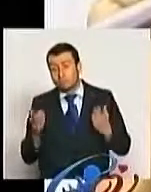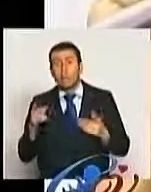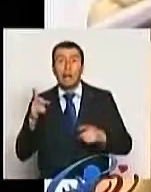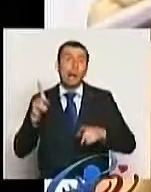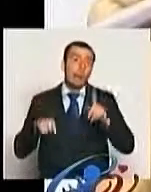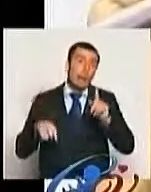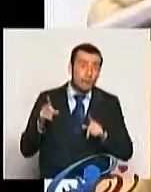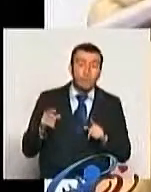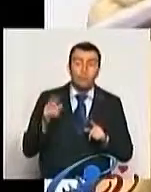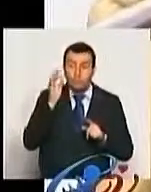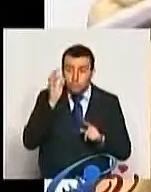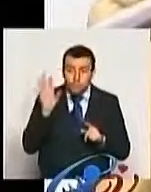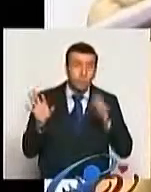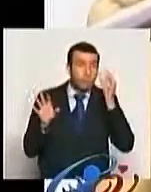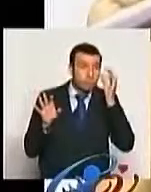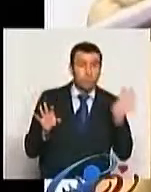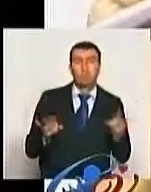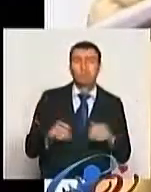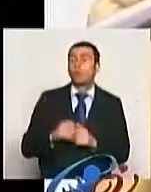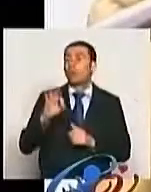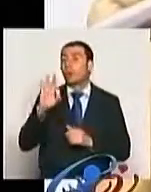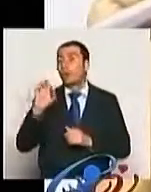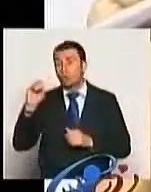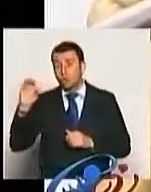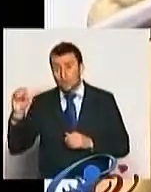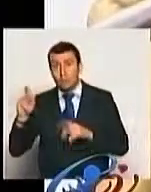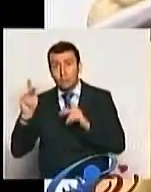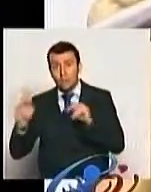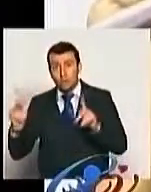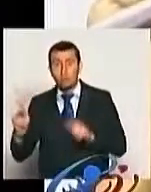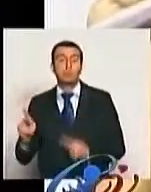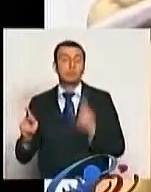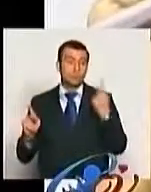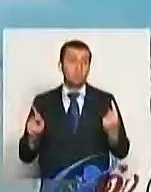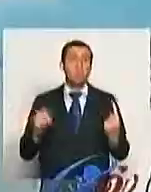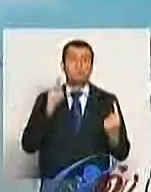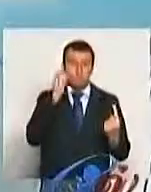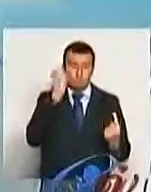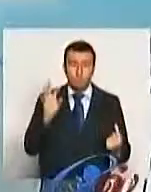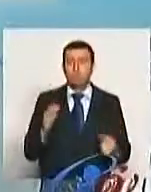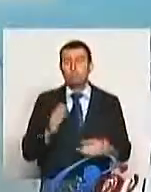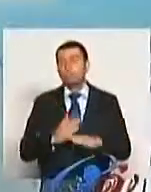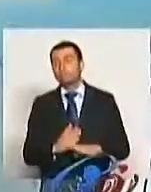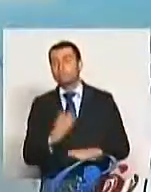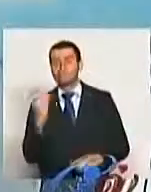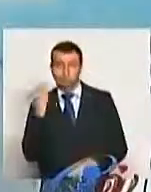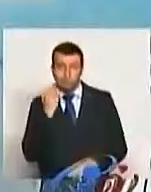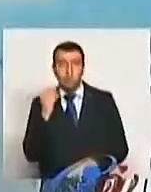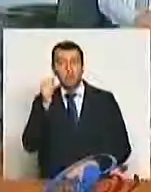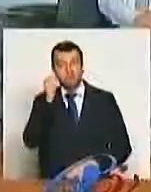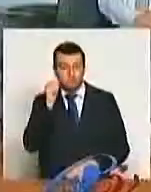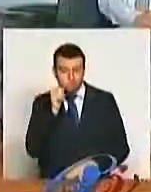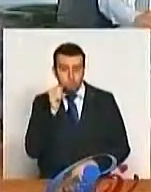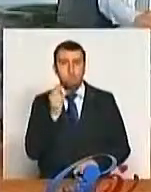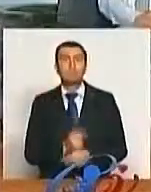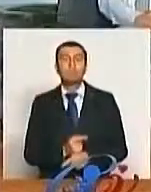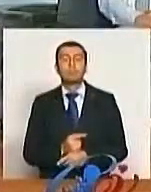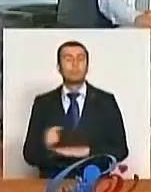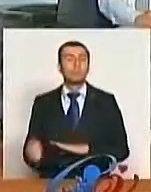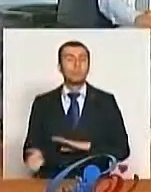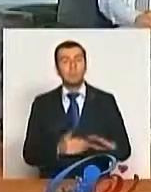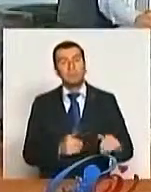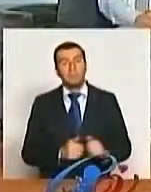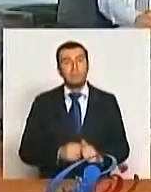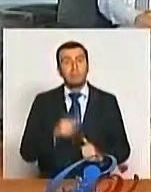caso, porque habrá una en 800 que puede suceder, que puede fallar. Tenemos una comunicación. Bueno, ustedes van viendo